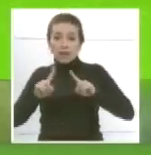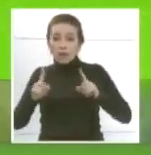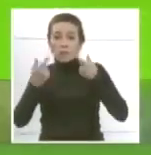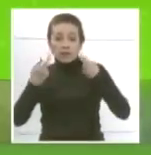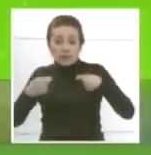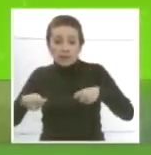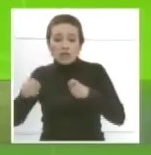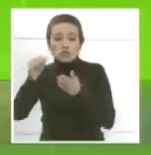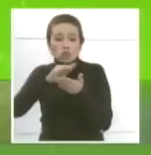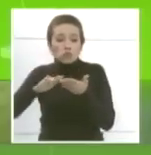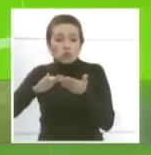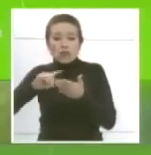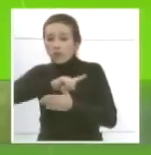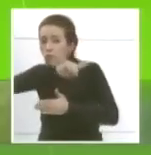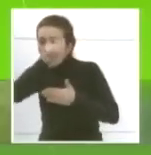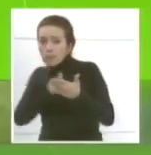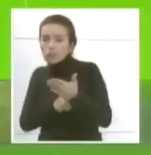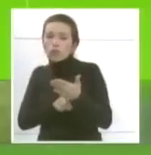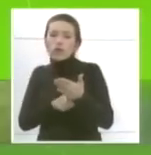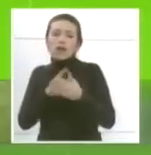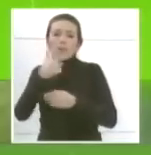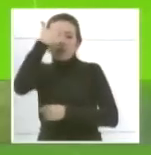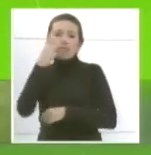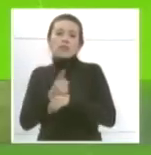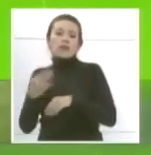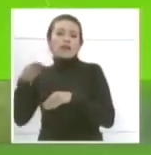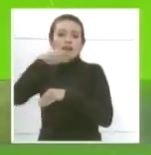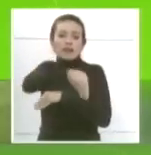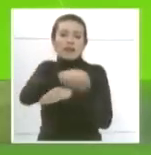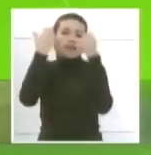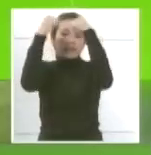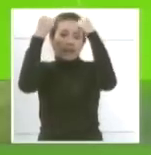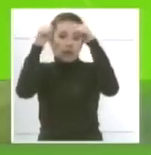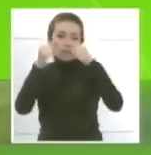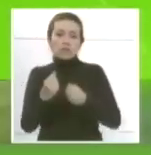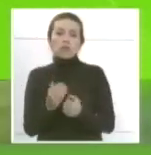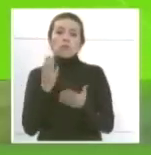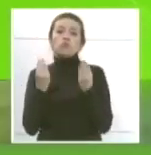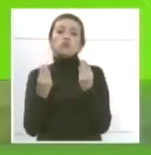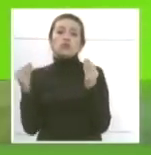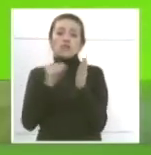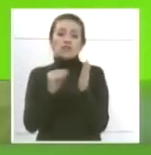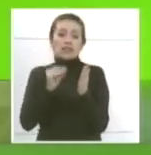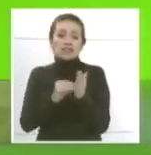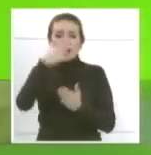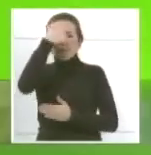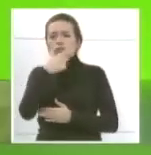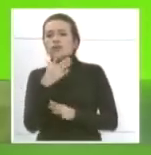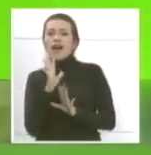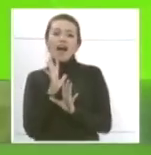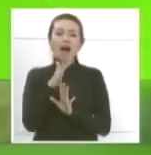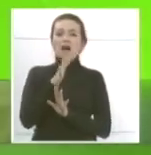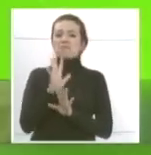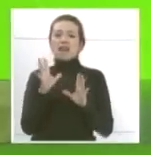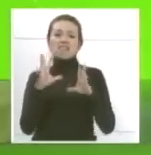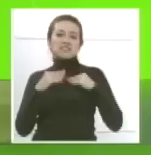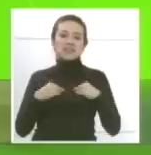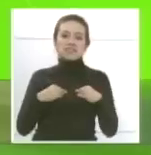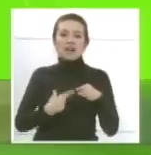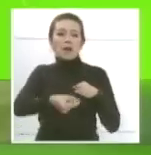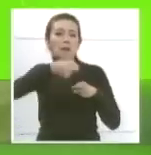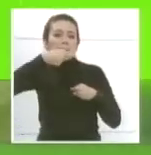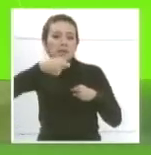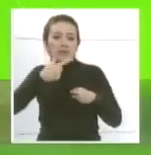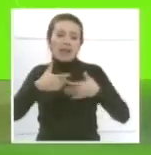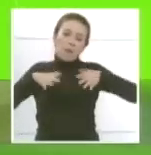definitivo es la parte de rehabilitación. Lamentablemente, muchas veces nos quedamos con la medicina física. Masaje, calor, ultrasonido, que es lo